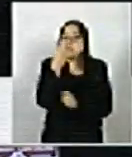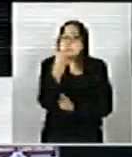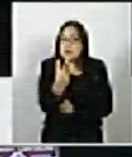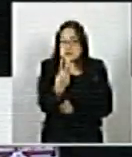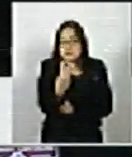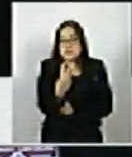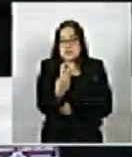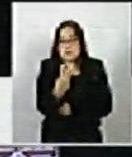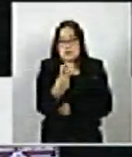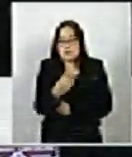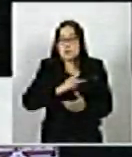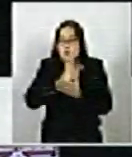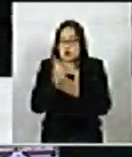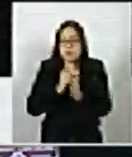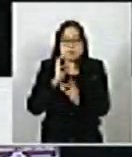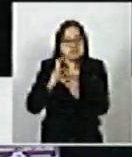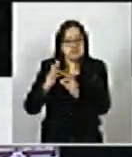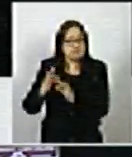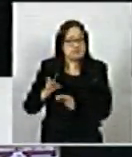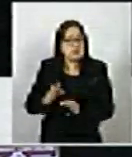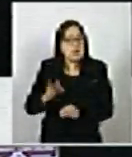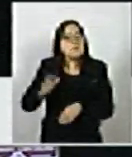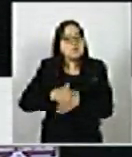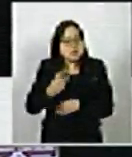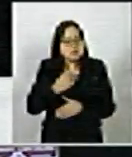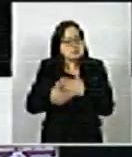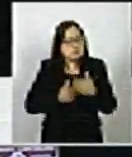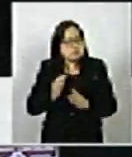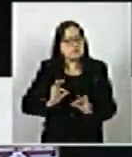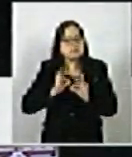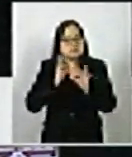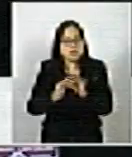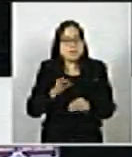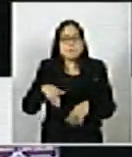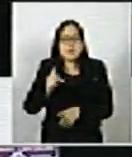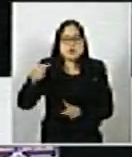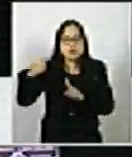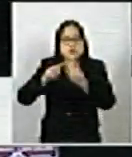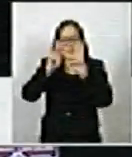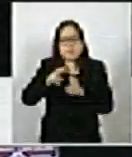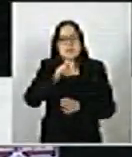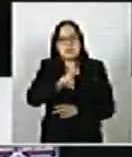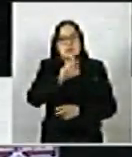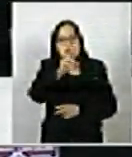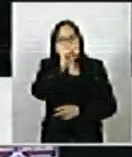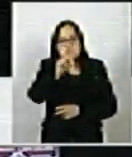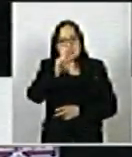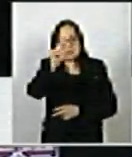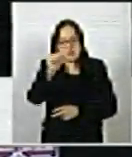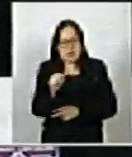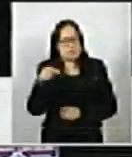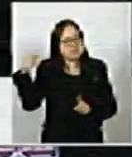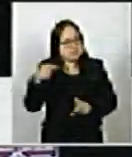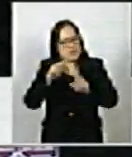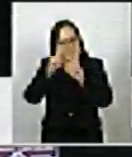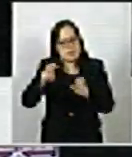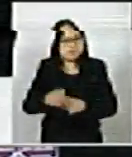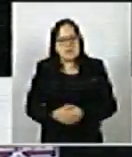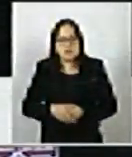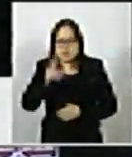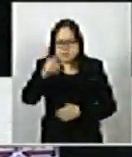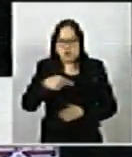de las políticas concretas quizá por eso lo terminar pero voy al tema de usuarios yo estimo